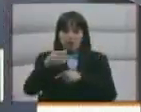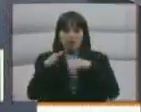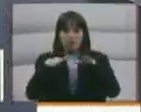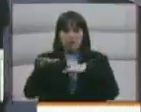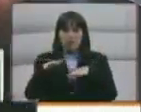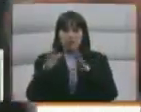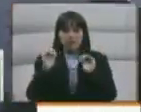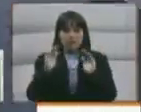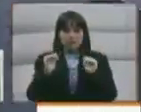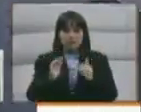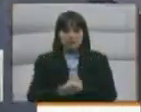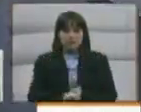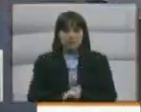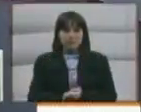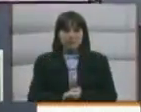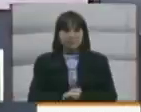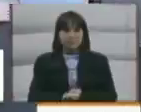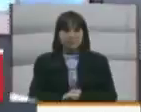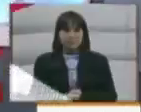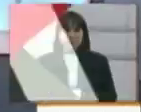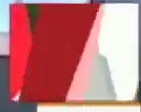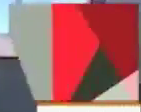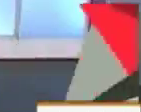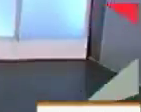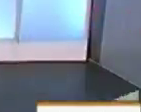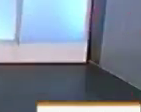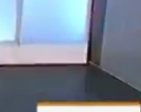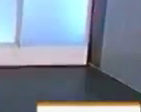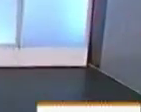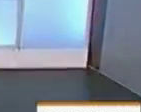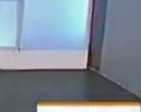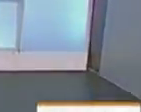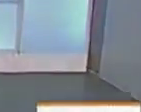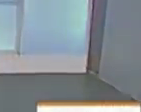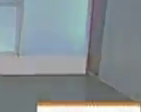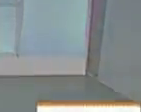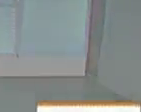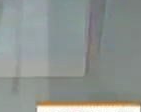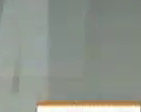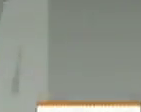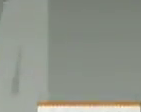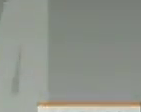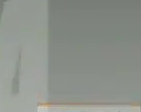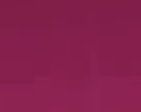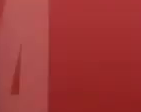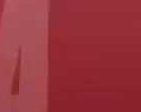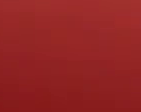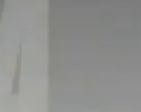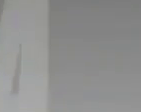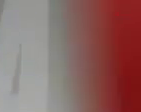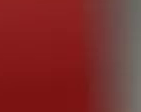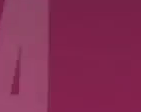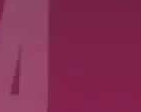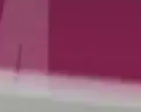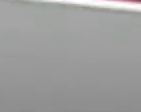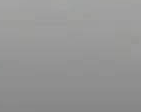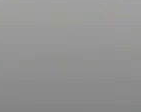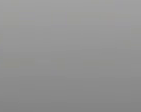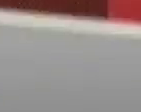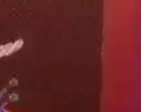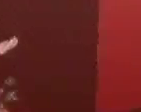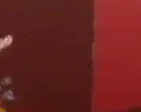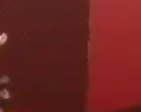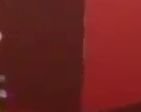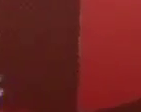entonces. Si dejamos solo, este mundo se desploma. Nosotros somos la sangre, somos la respiración,